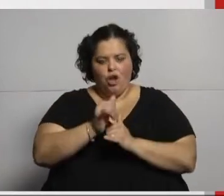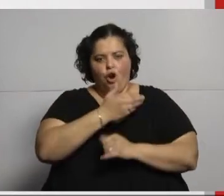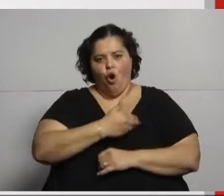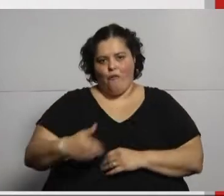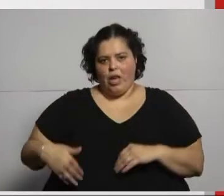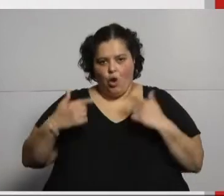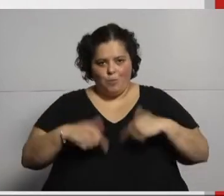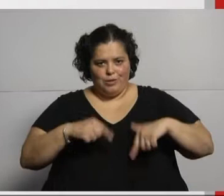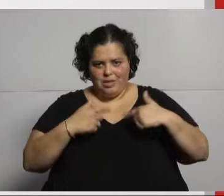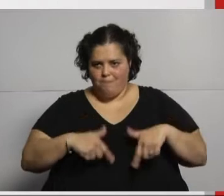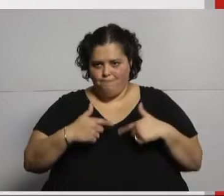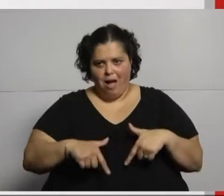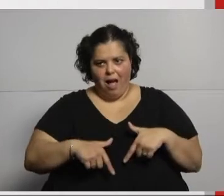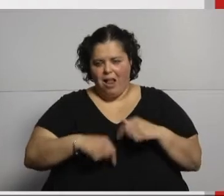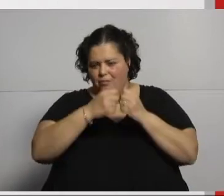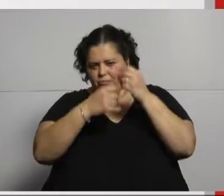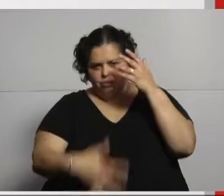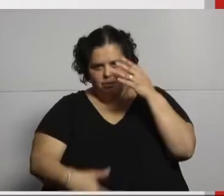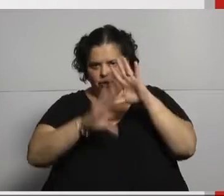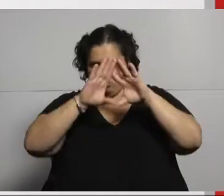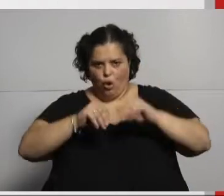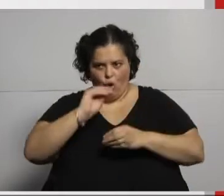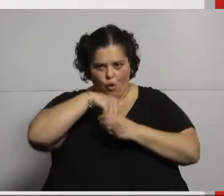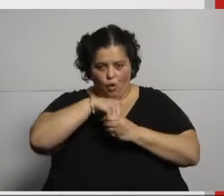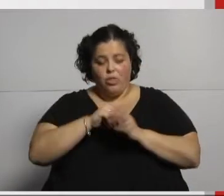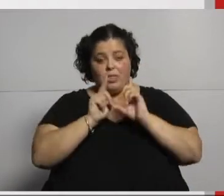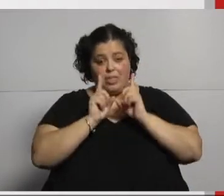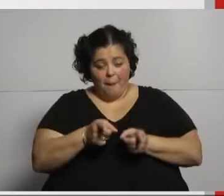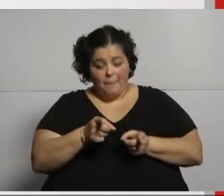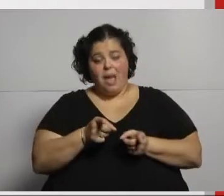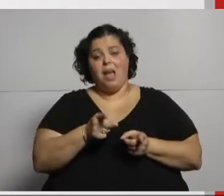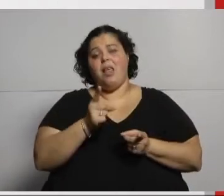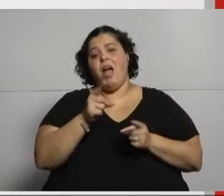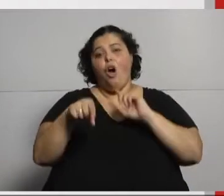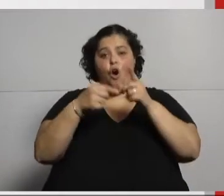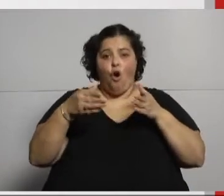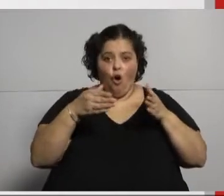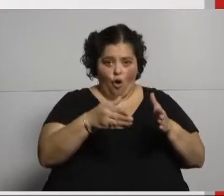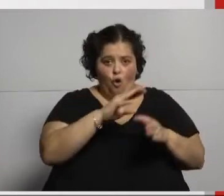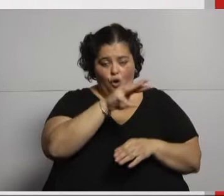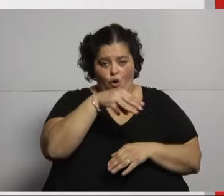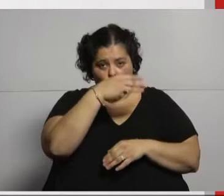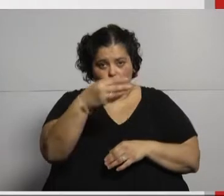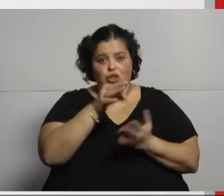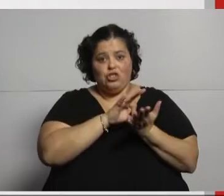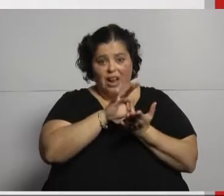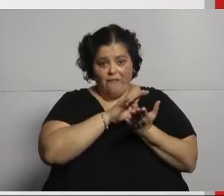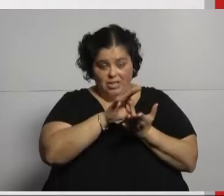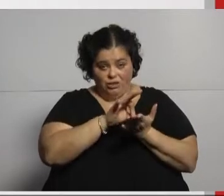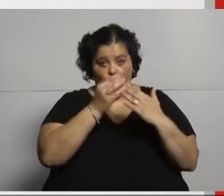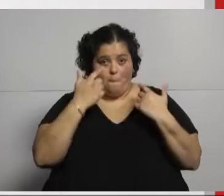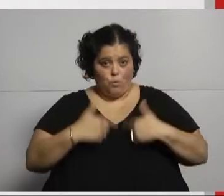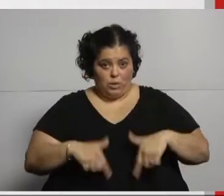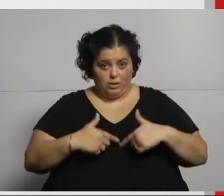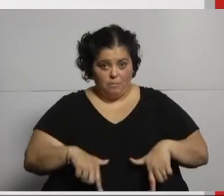nivel y en todas sus reparticiones, una de un portal de servicios, de información sobre los servicios municipales, y este que